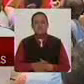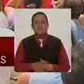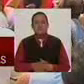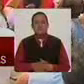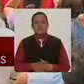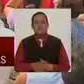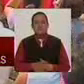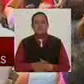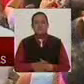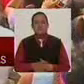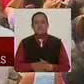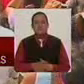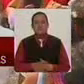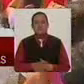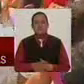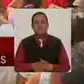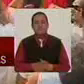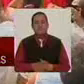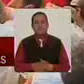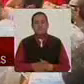satucantame, huenga batimi moneno.